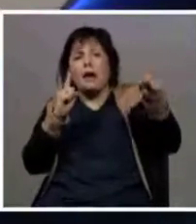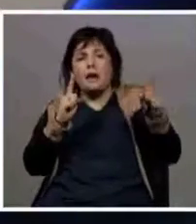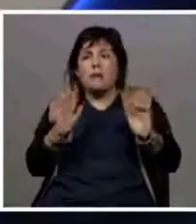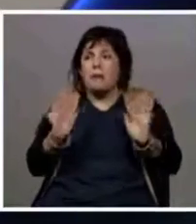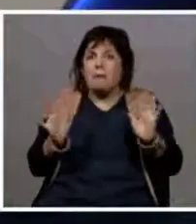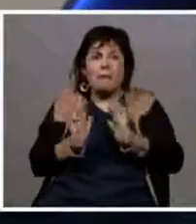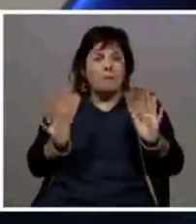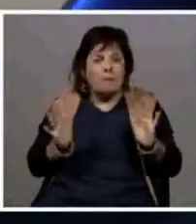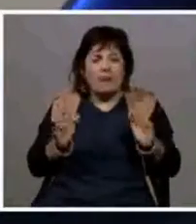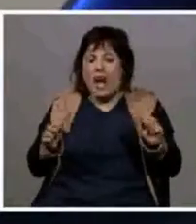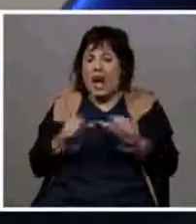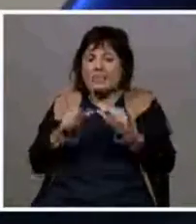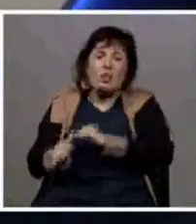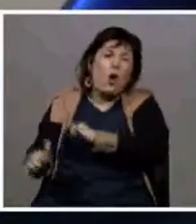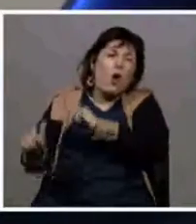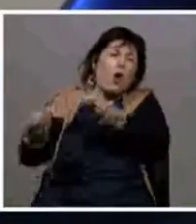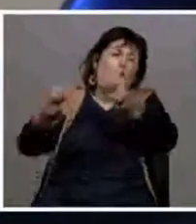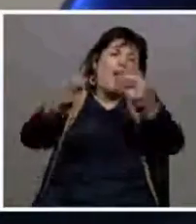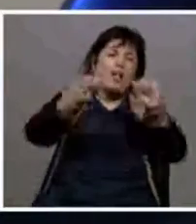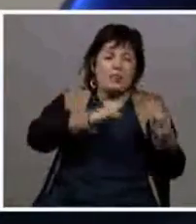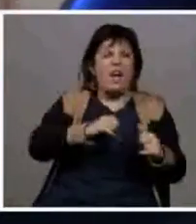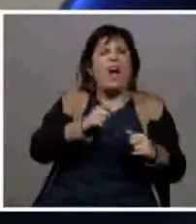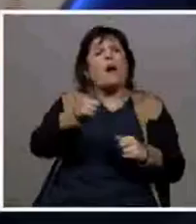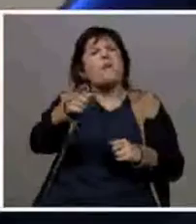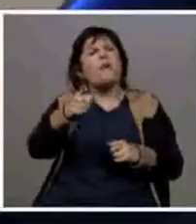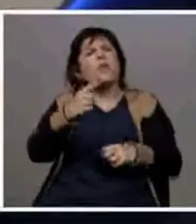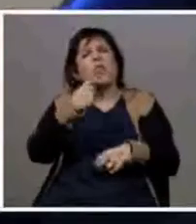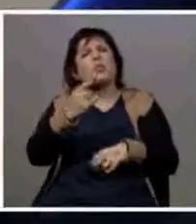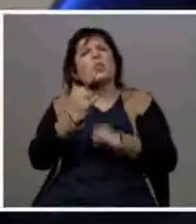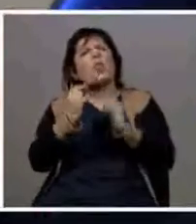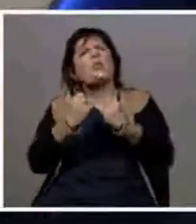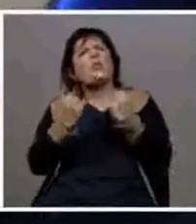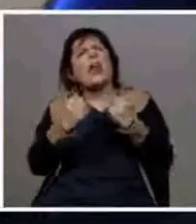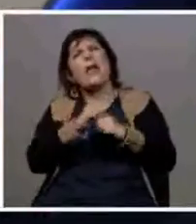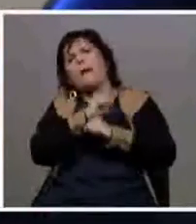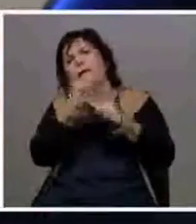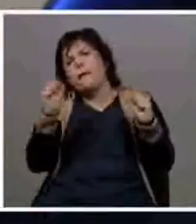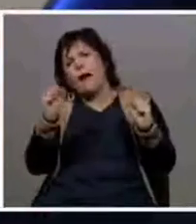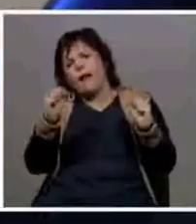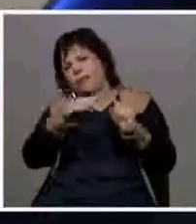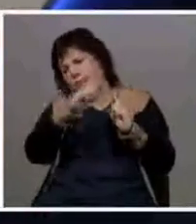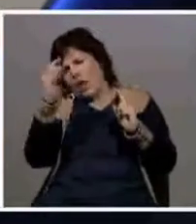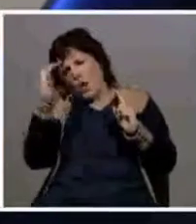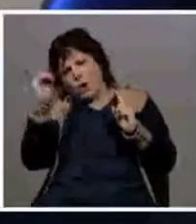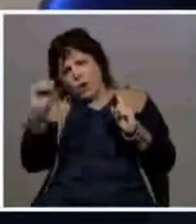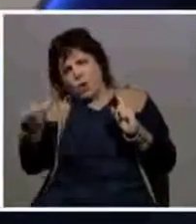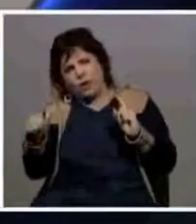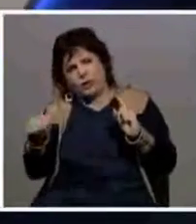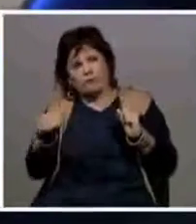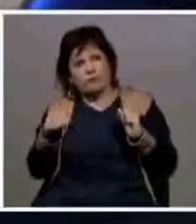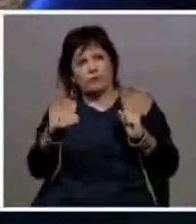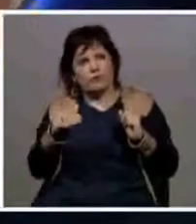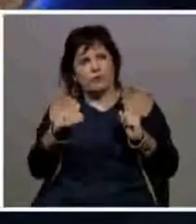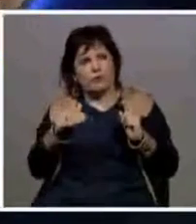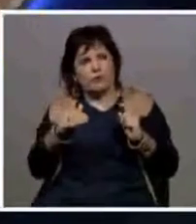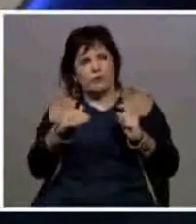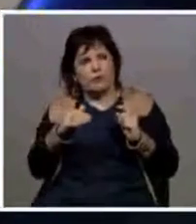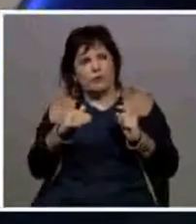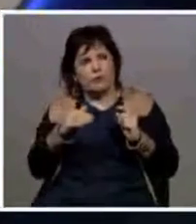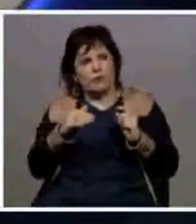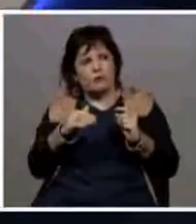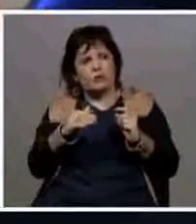de lo que hacen en el día a día desde que nosotros tratamos como estudia desde que te levantas hasta que hasta costas desde las horas por hora se les